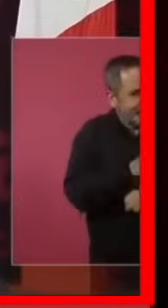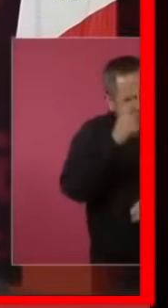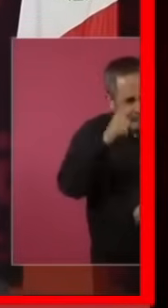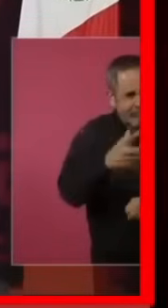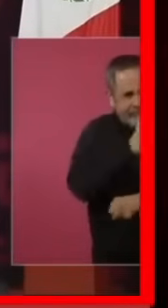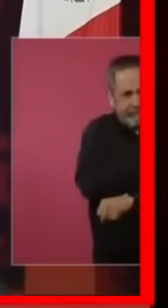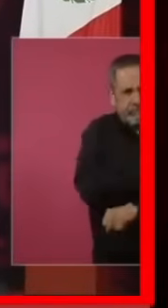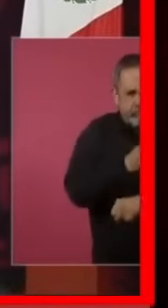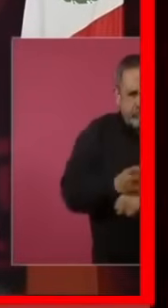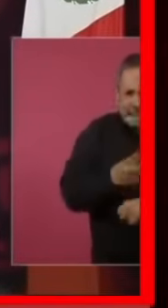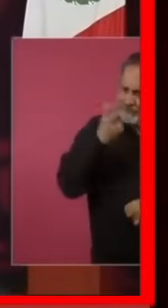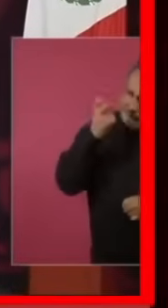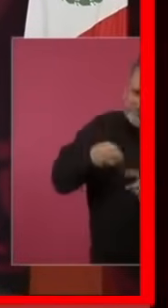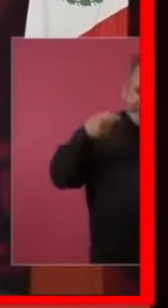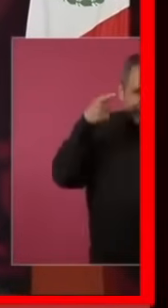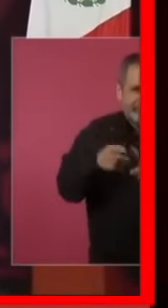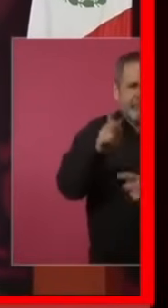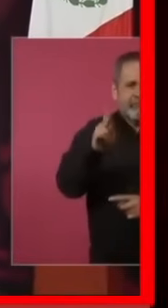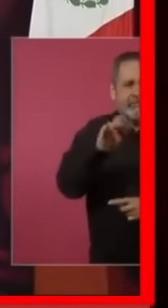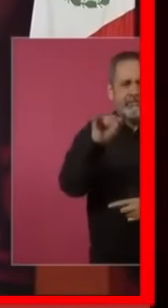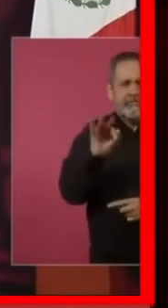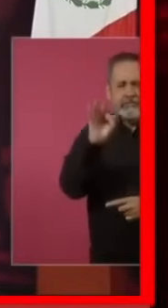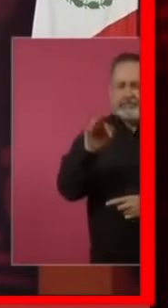al Poder Judicial.